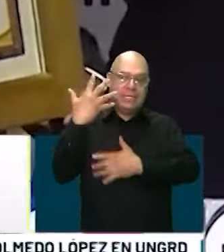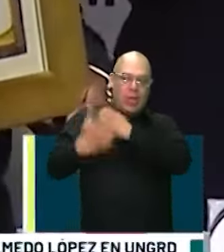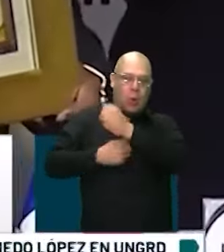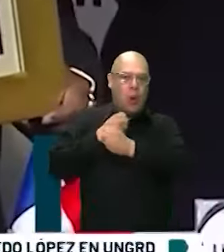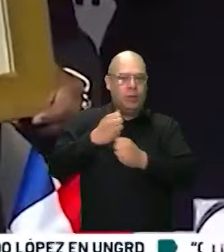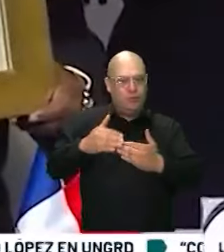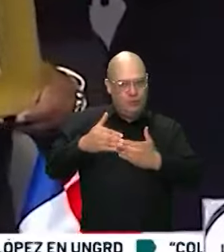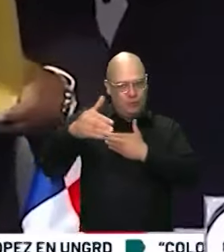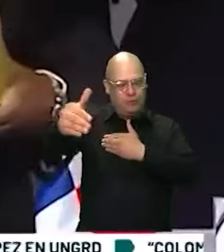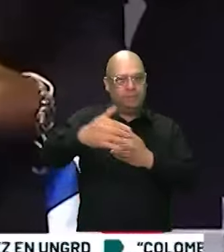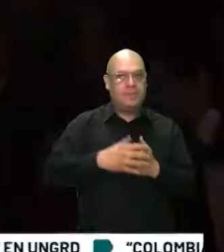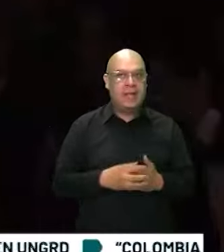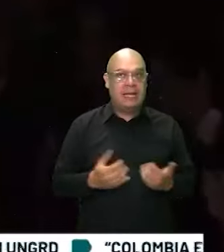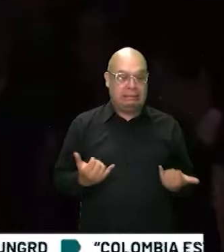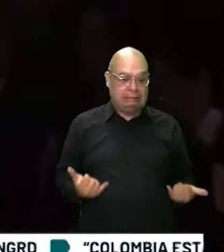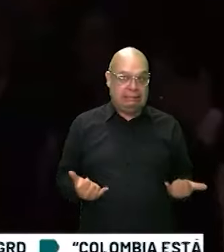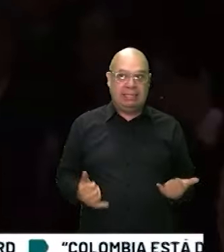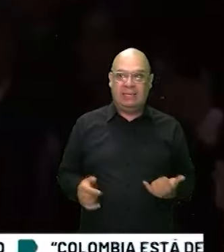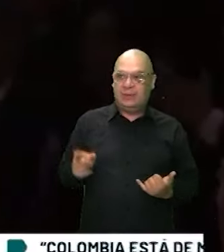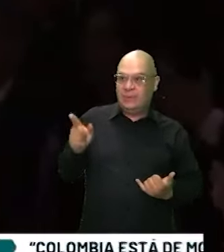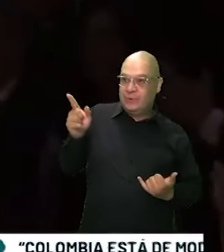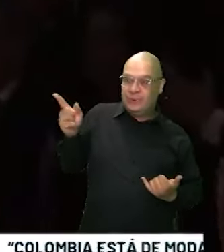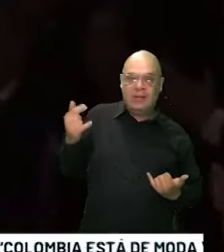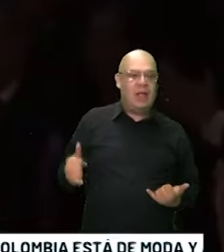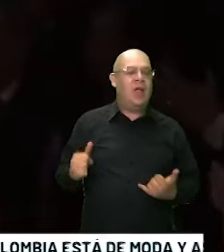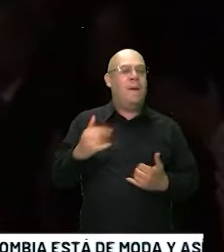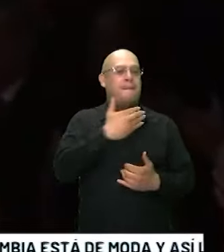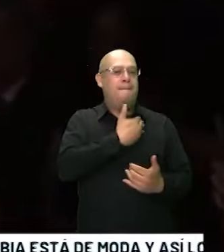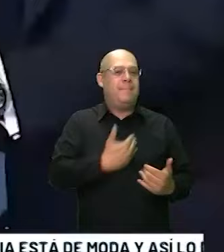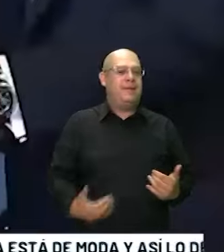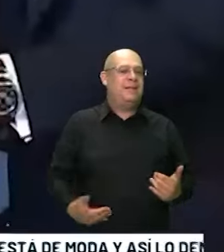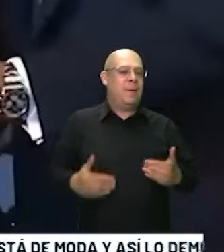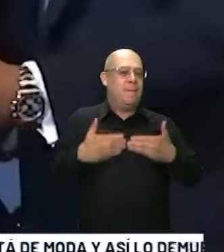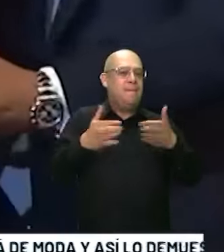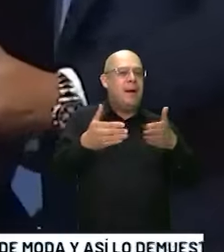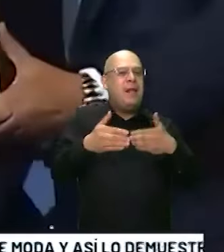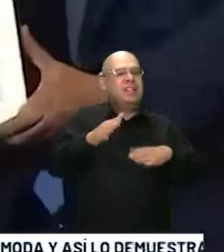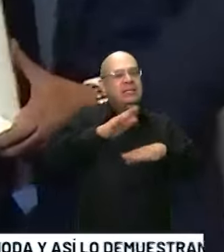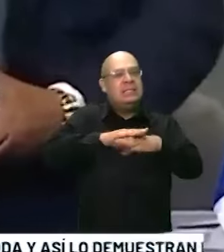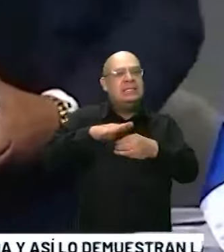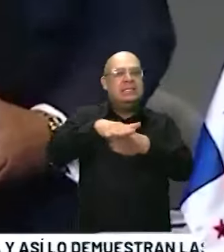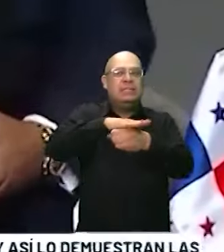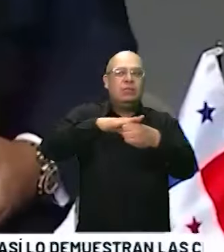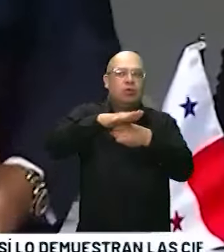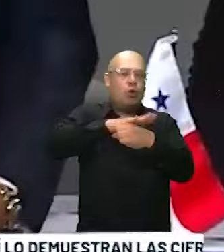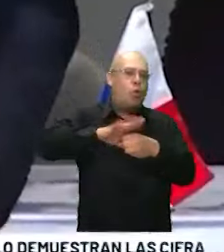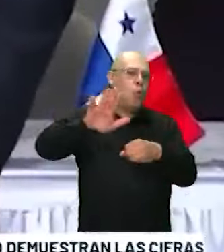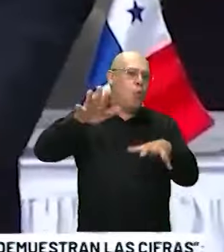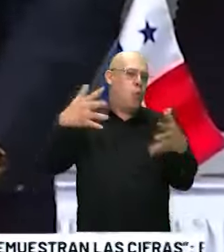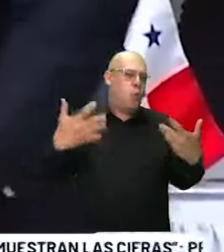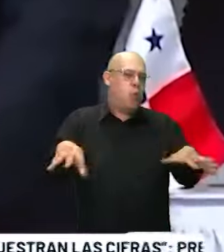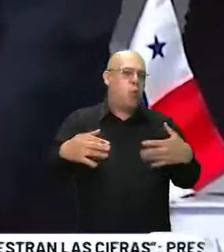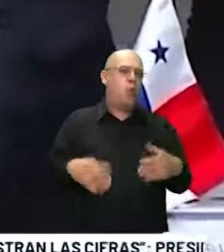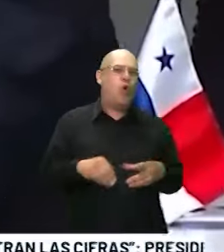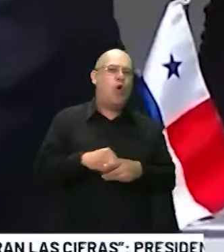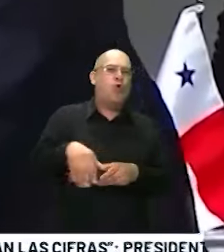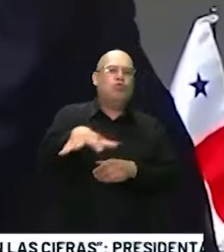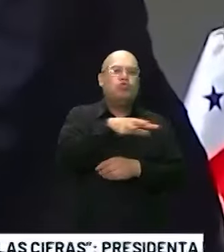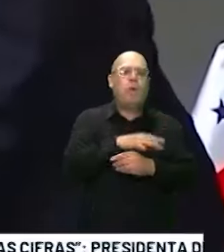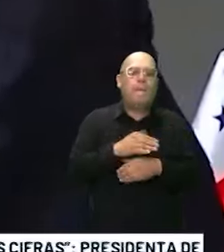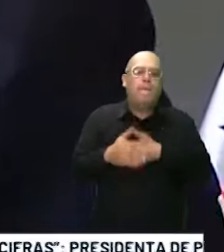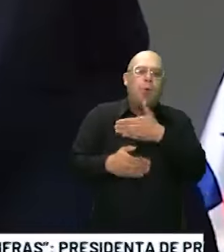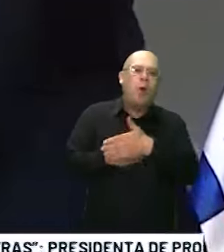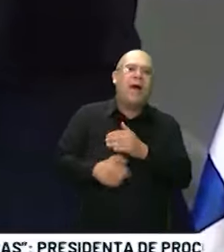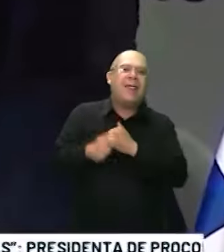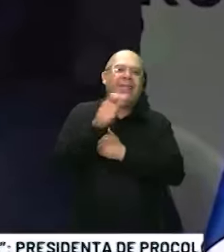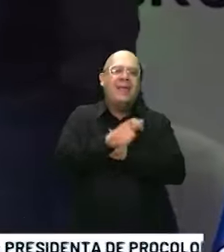desde yam el mandatario de este país Busca atender la situación migratoria que lo impacta por ser uno de los pasos obligados a través